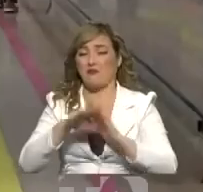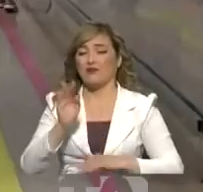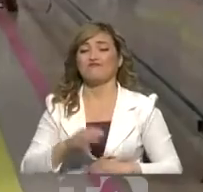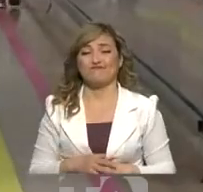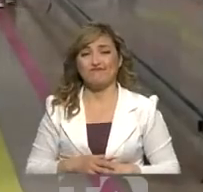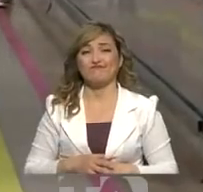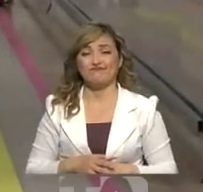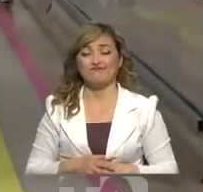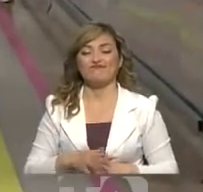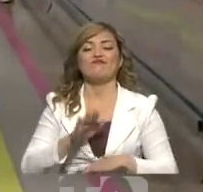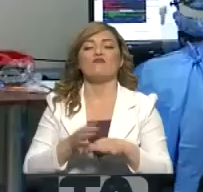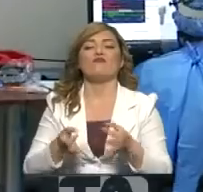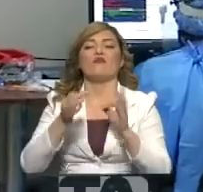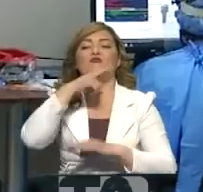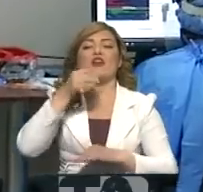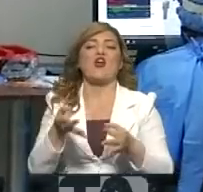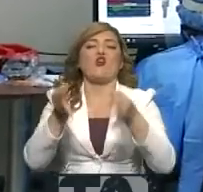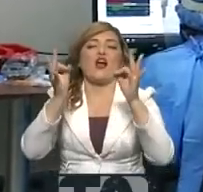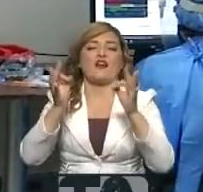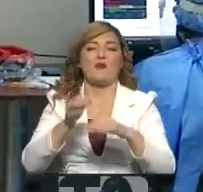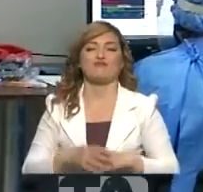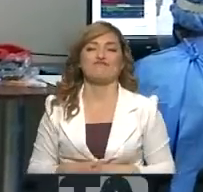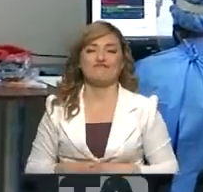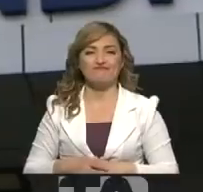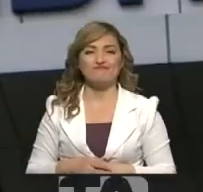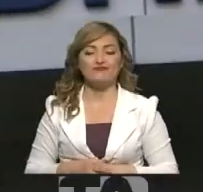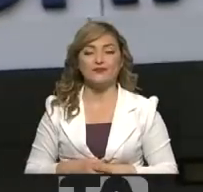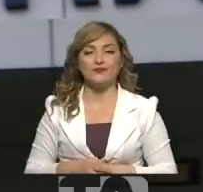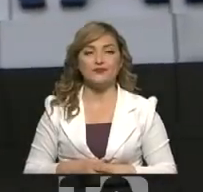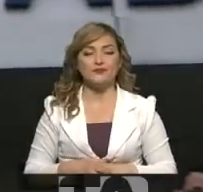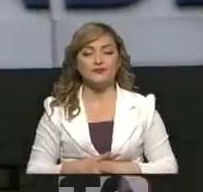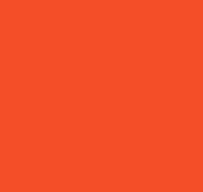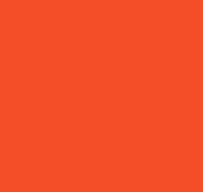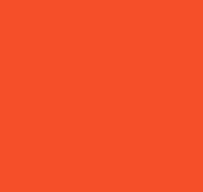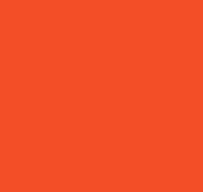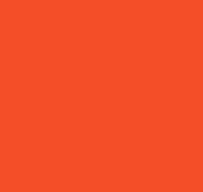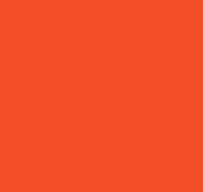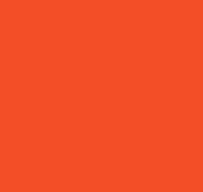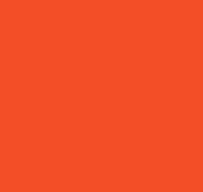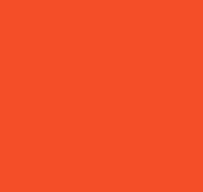por los contagiados en el feriado de carnaval. En Quito, Paul Coello, 24 horas.